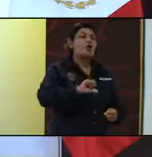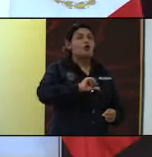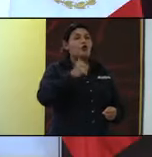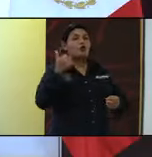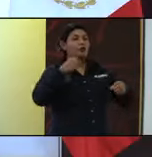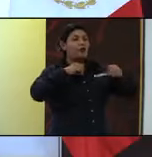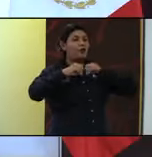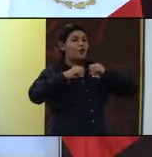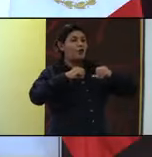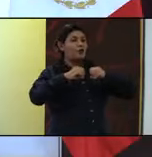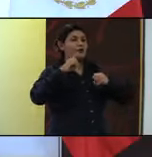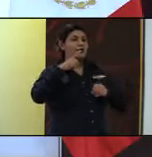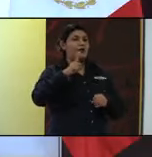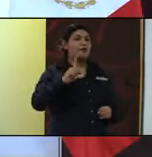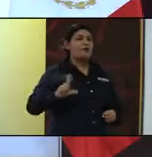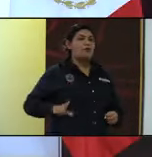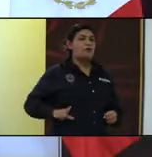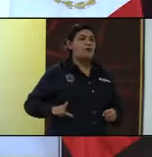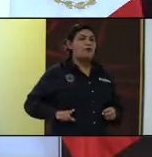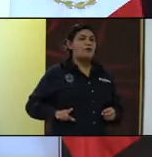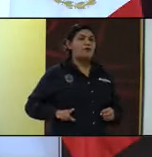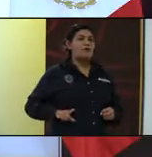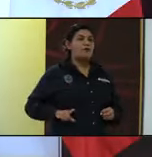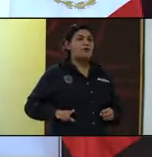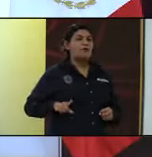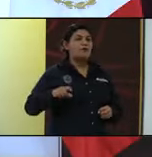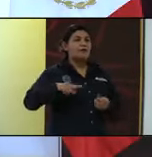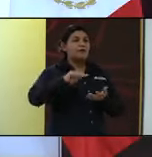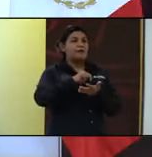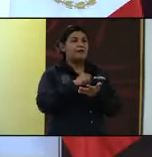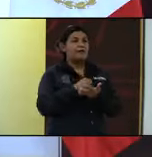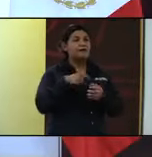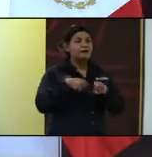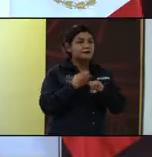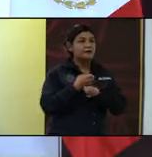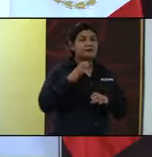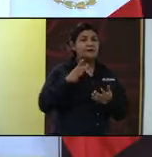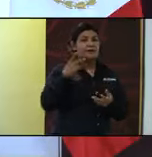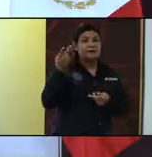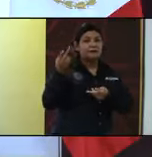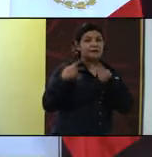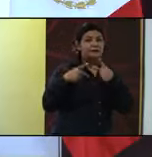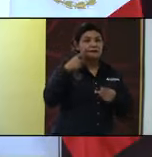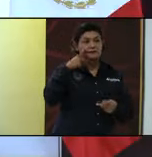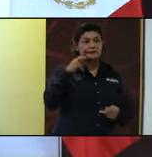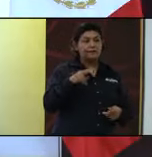señor gobernador del estado. Viene ya se está licitando la